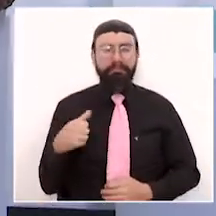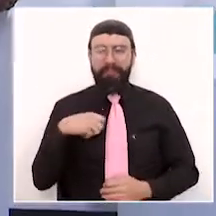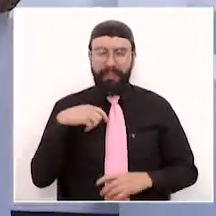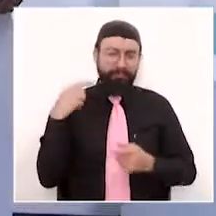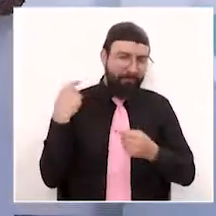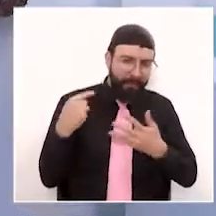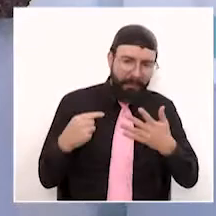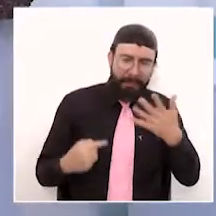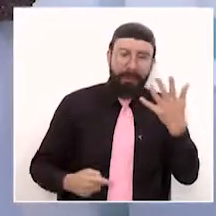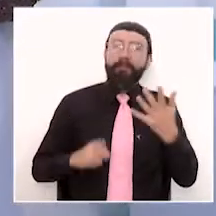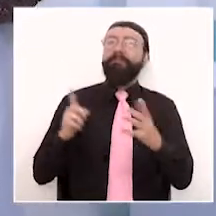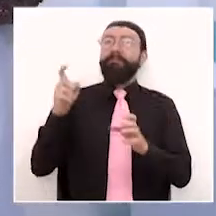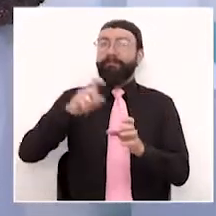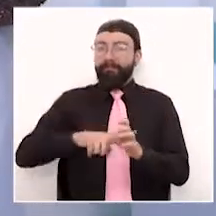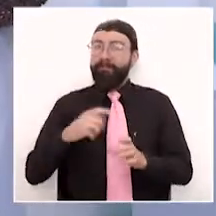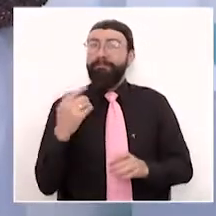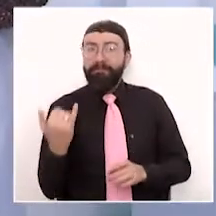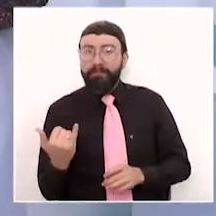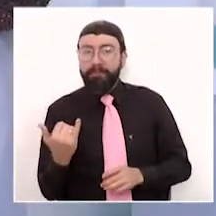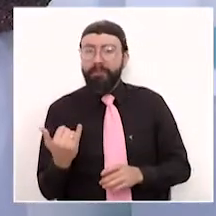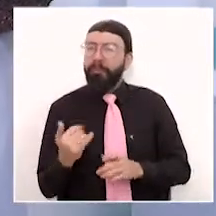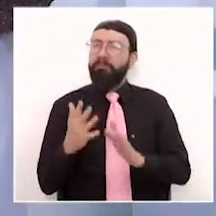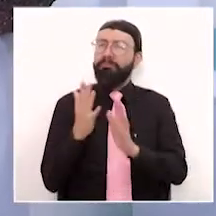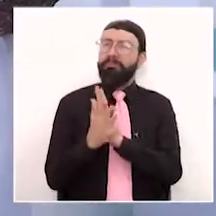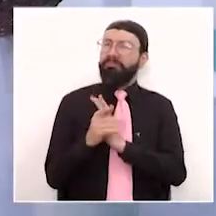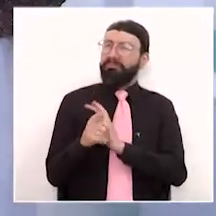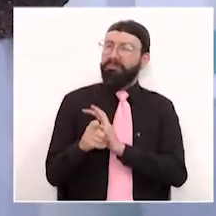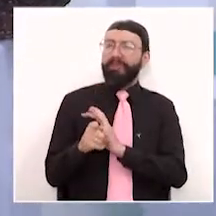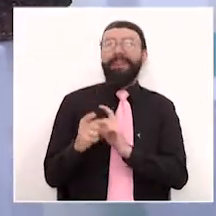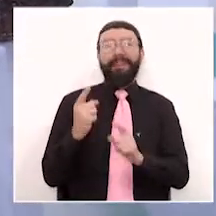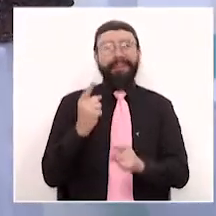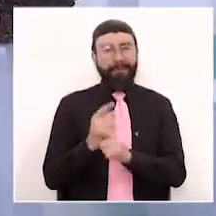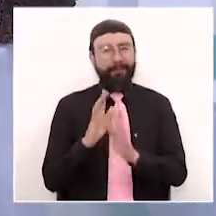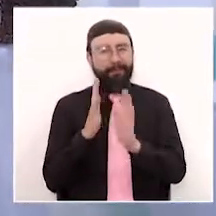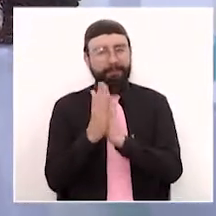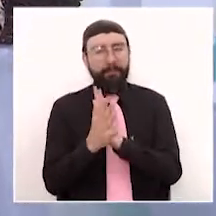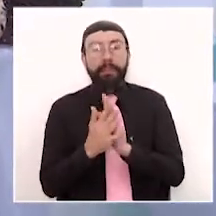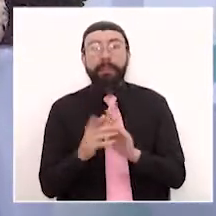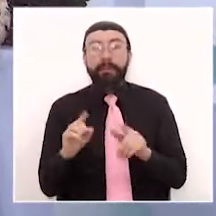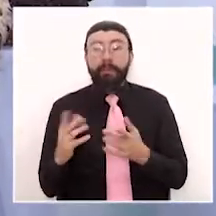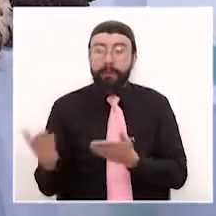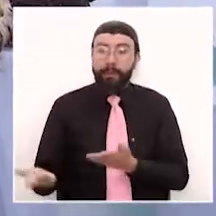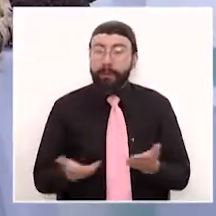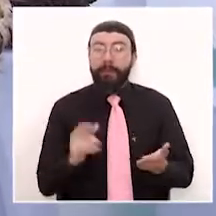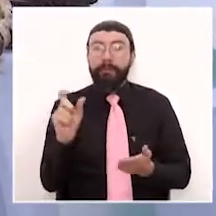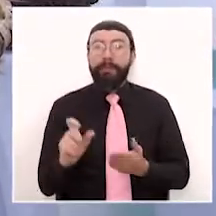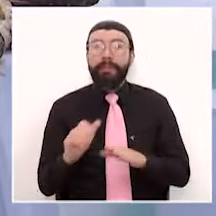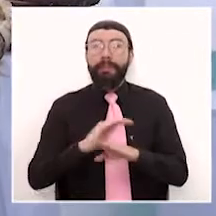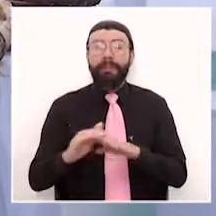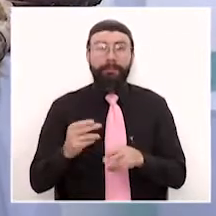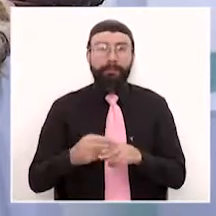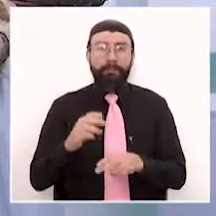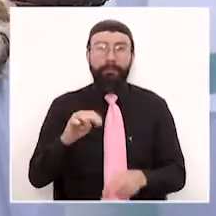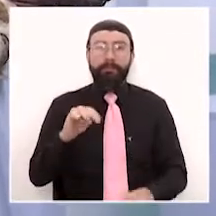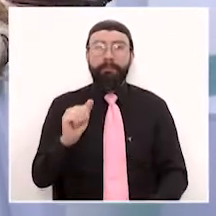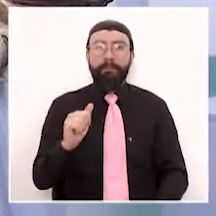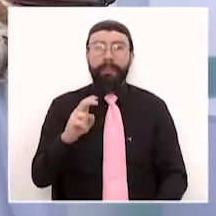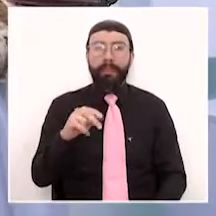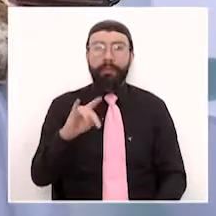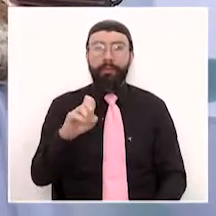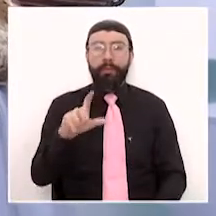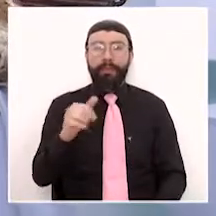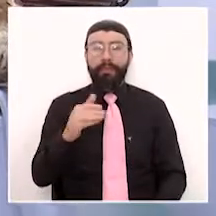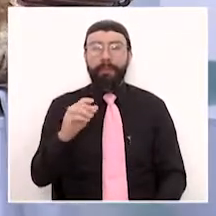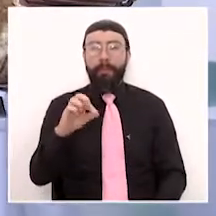hoy en el set, que vamos a estar hablando sobre esto. Y quiero darle la bienvenida a nuestra invitada, Manuela Paredes. Ella es ingeniera industrial,